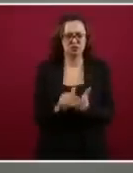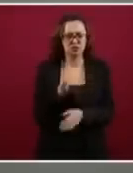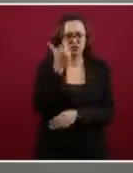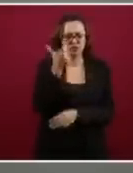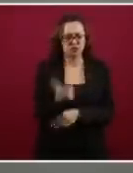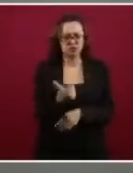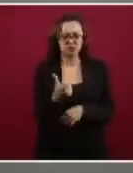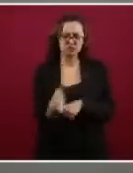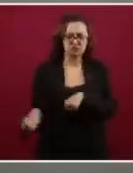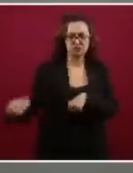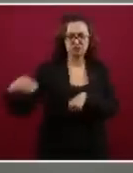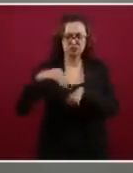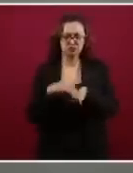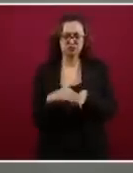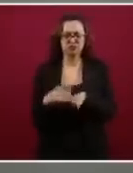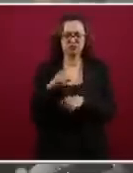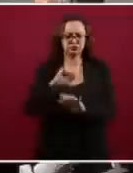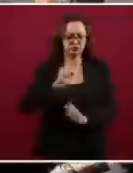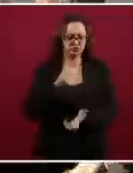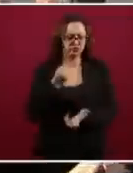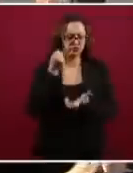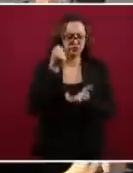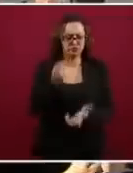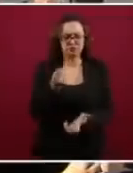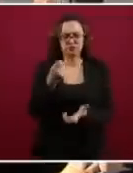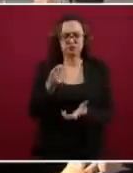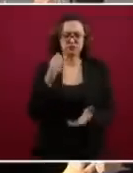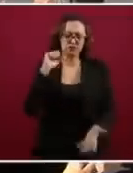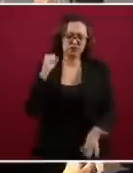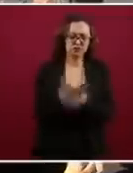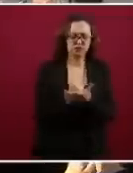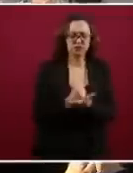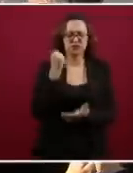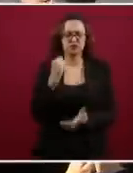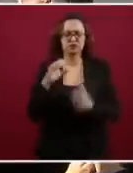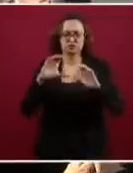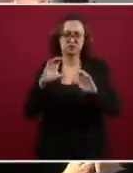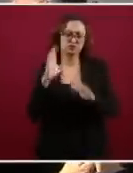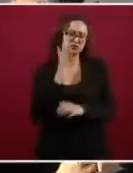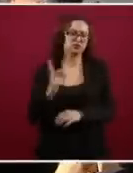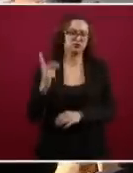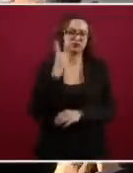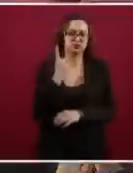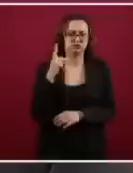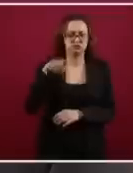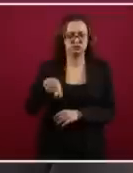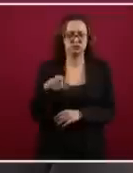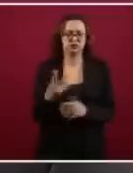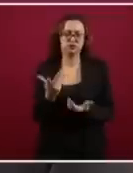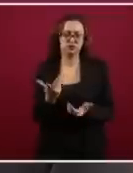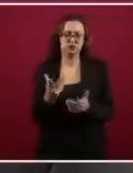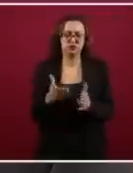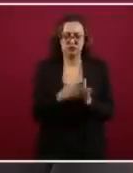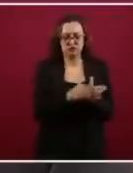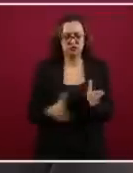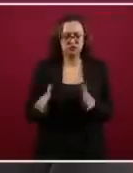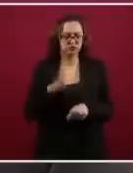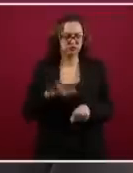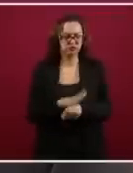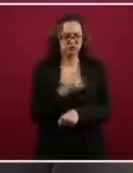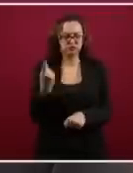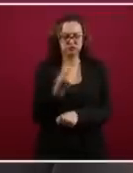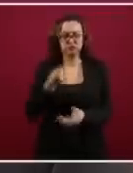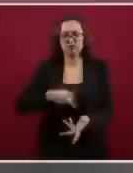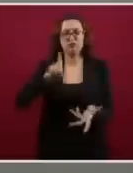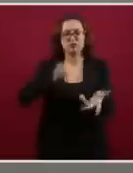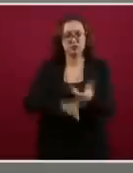pesos adicionales a su presupuesto, aprobados desde el Congreso local, la 64ª legislatura, porque dentro del